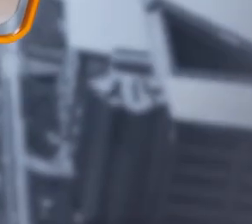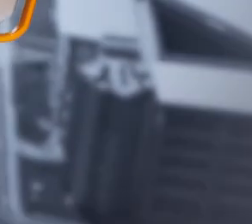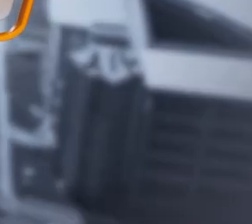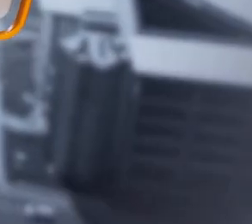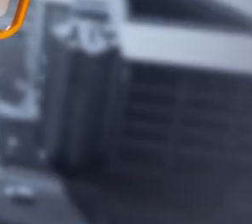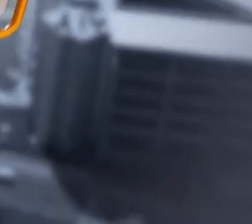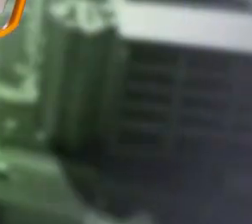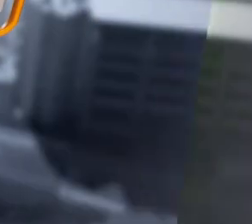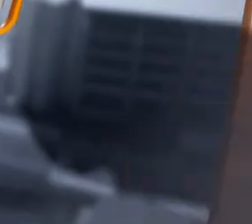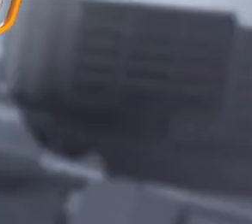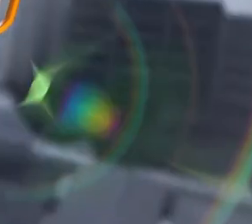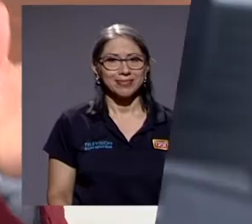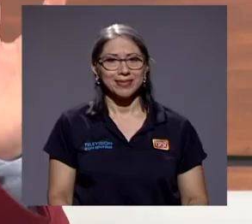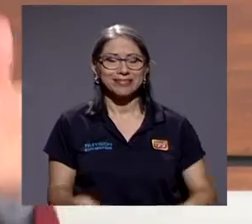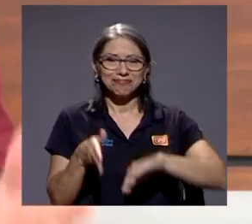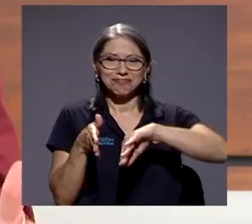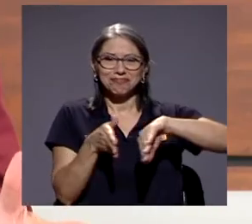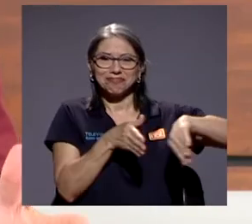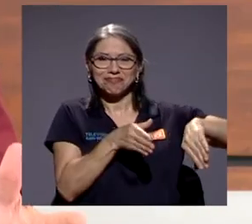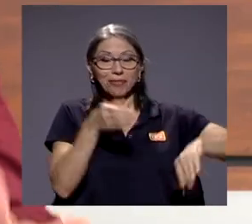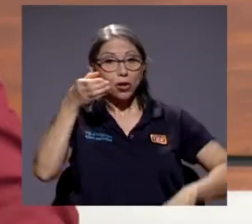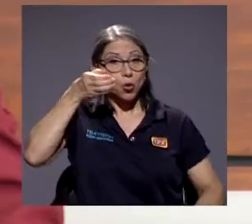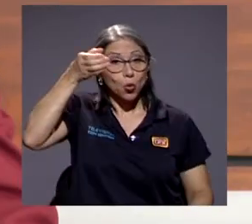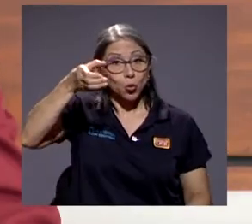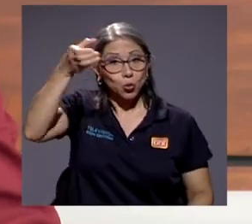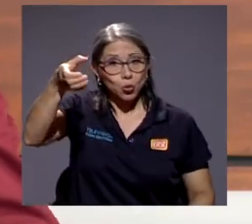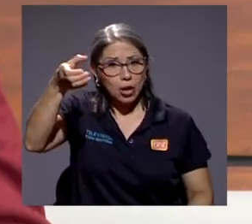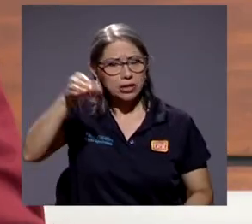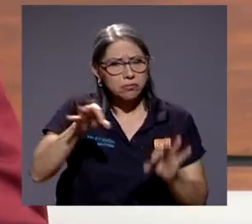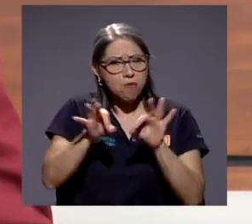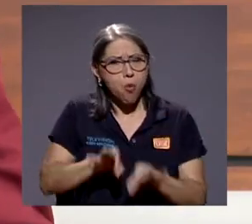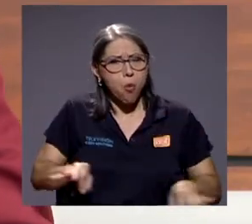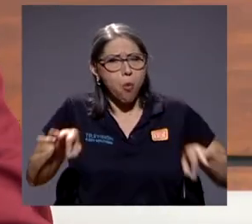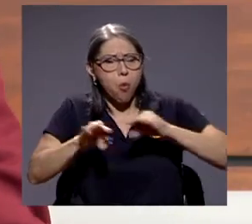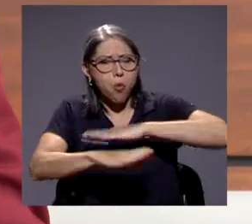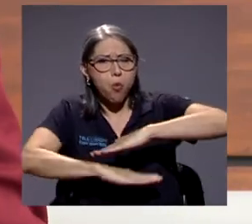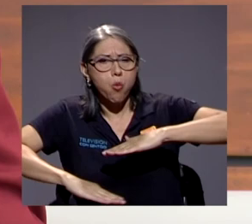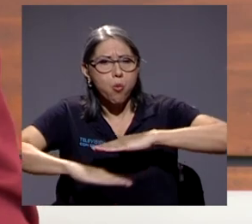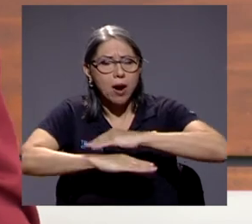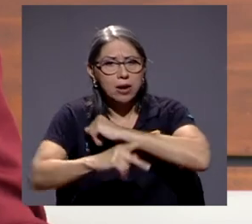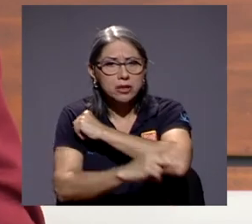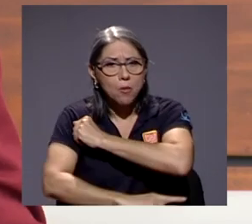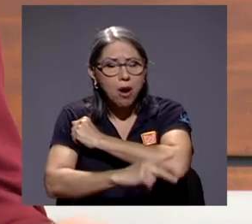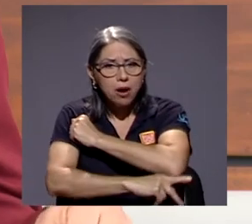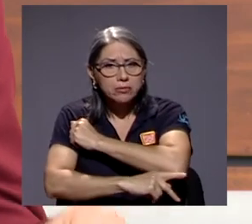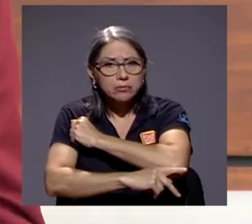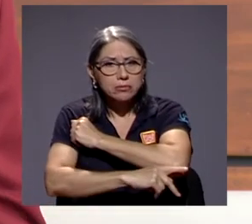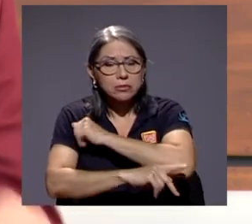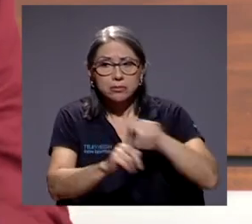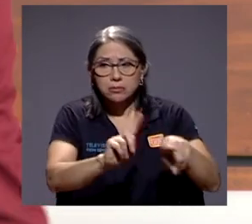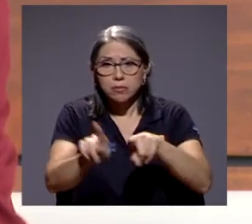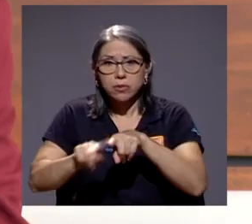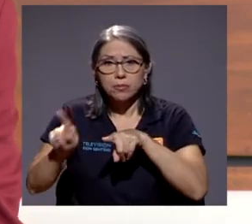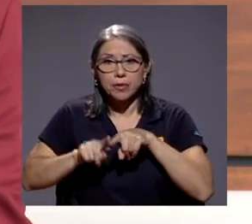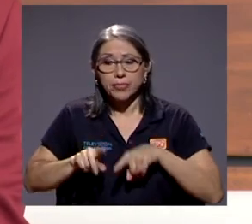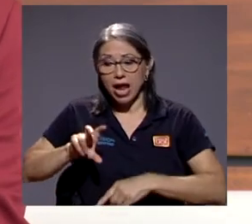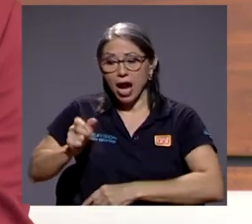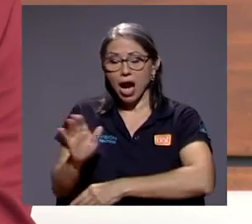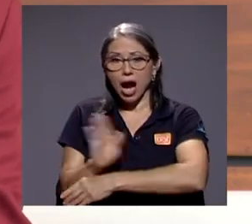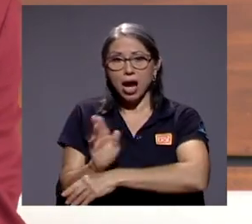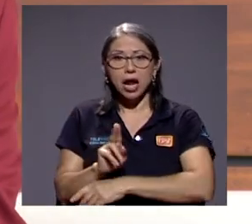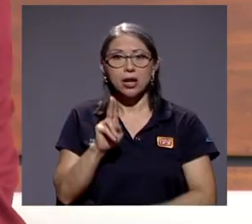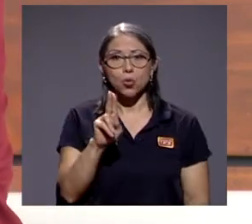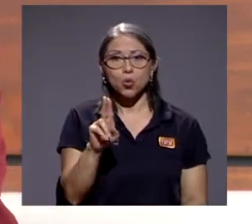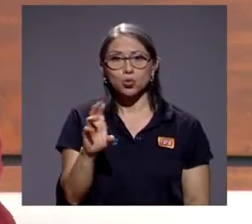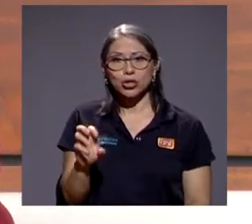la cultura la cultura es un bastión de los pueblos y en el canal user ese es uno de los temas que nos